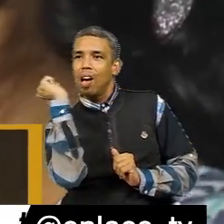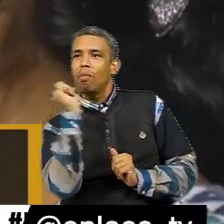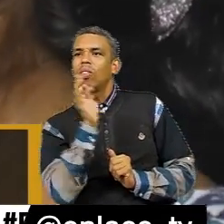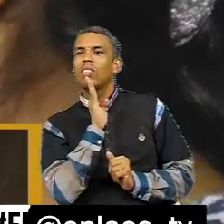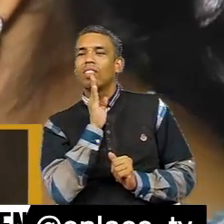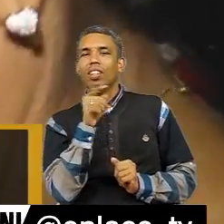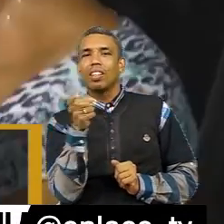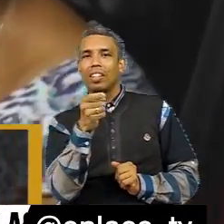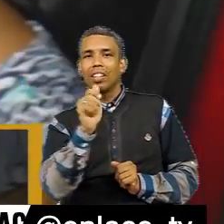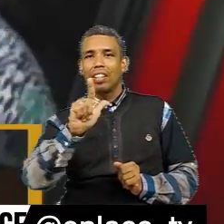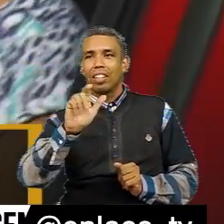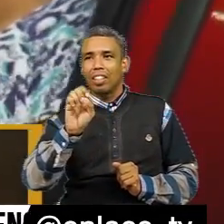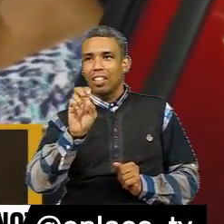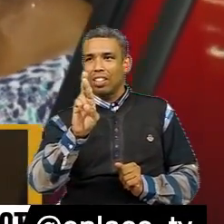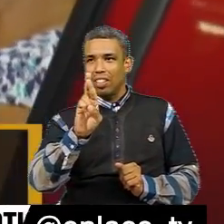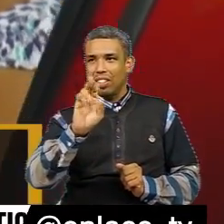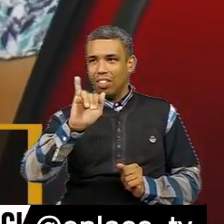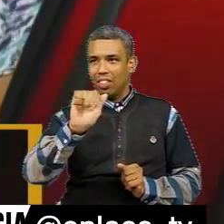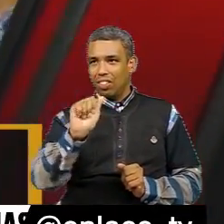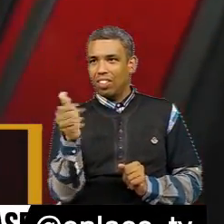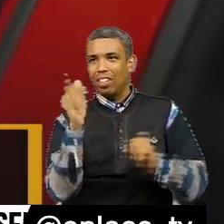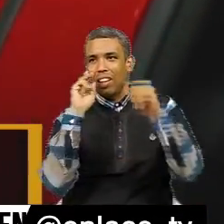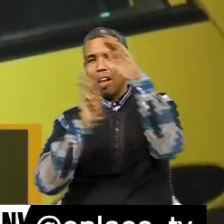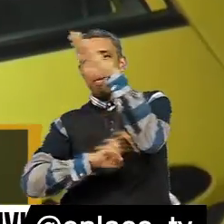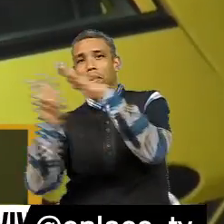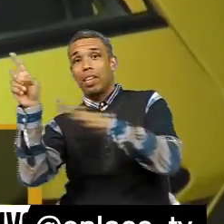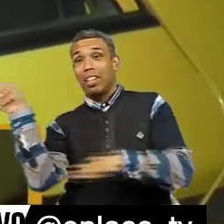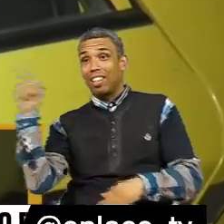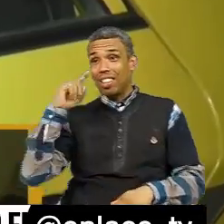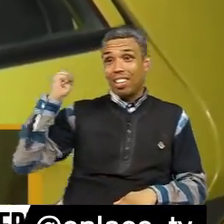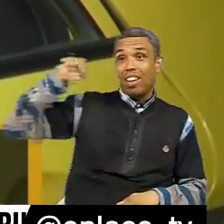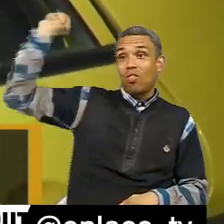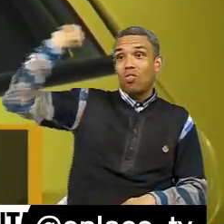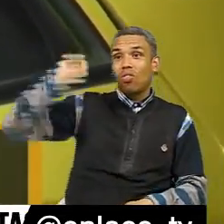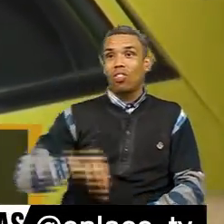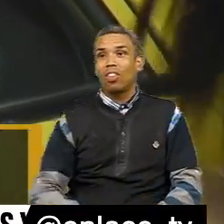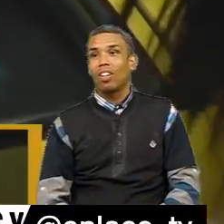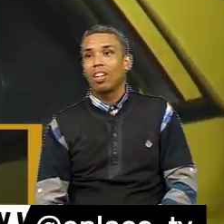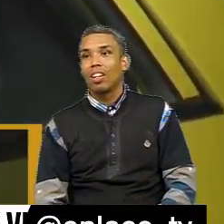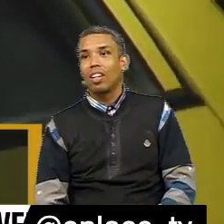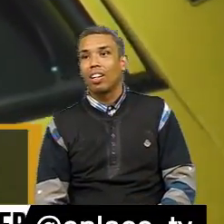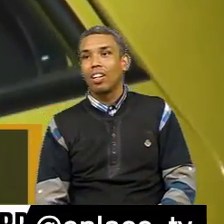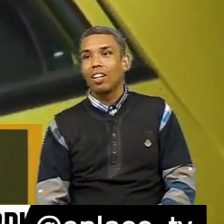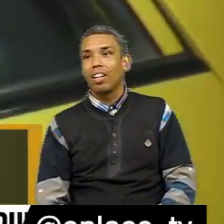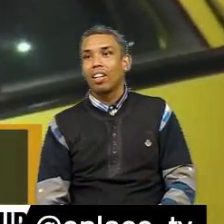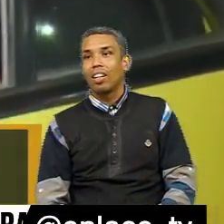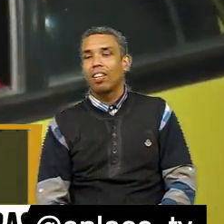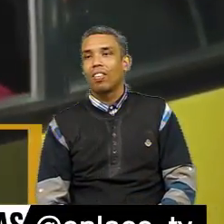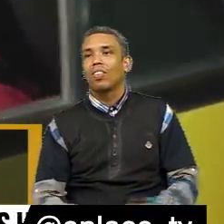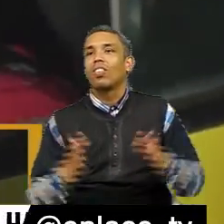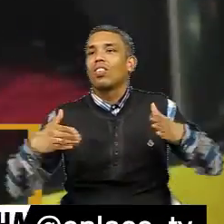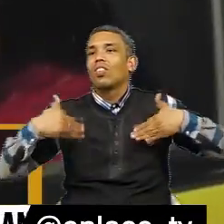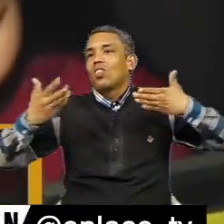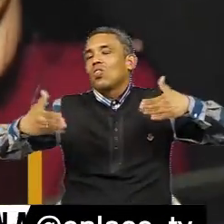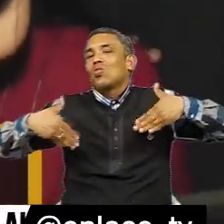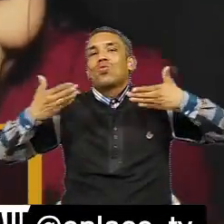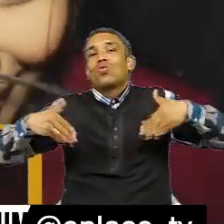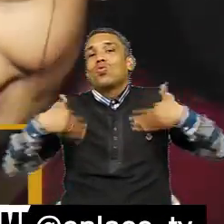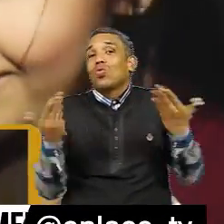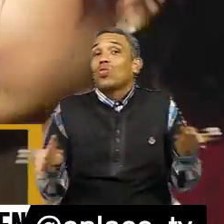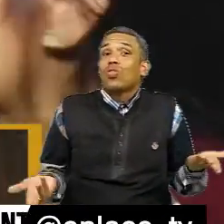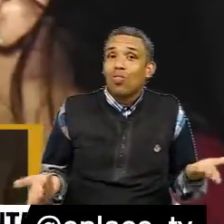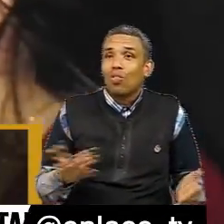Gloria Amparo Castro, residente en el barrio Villarelis de Barranca Bermeja. ¿Es doña Gloria? Sí. ¿Cómo decirte? Muy contenta, muy